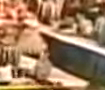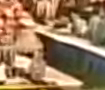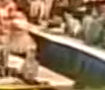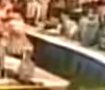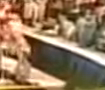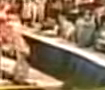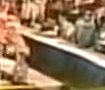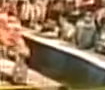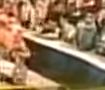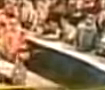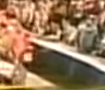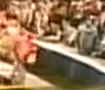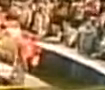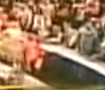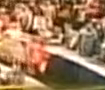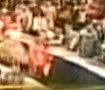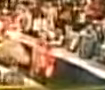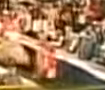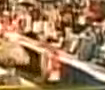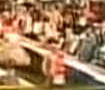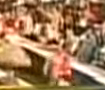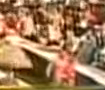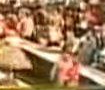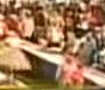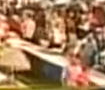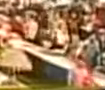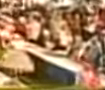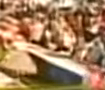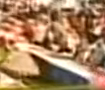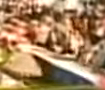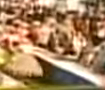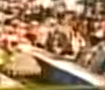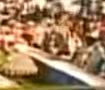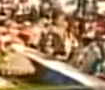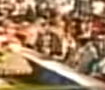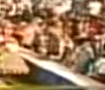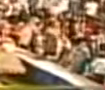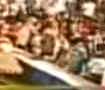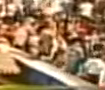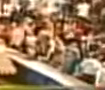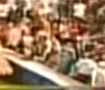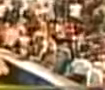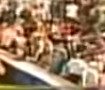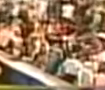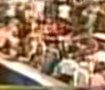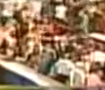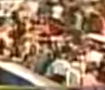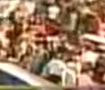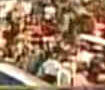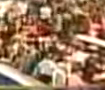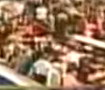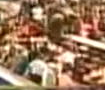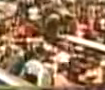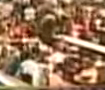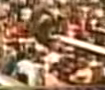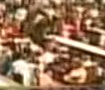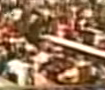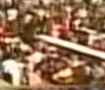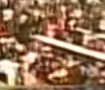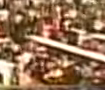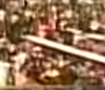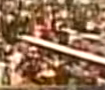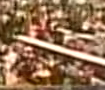del Congreso de la Nueva Época de las 7 transformaciones. 7 transformaciones, lo